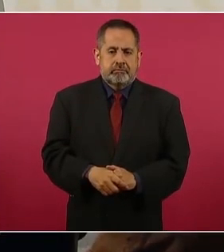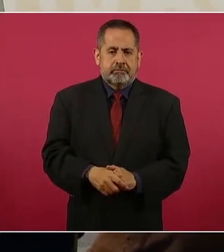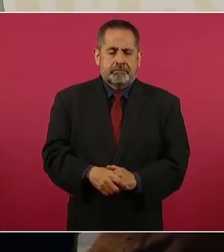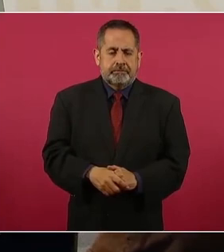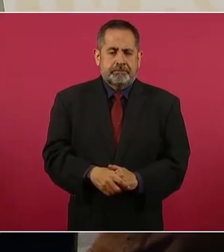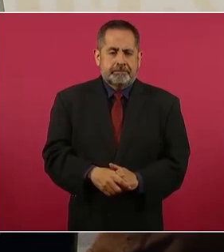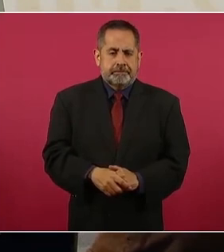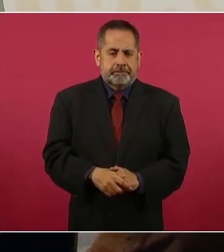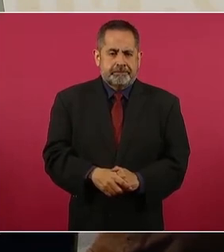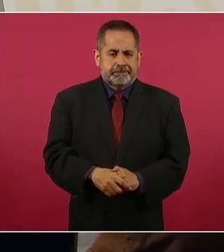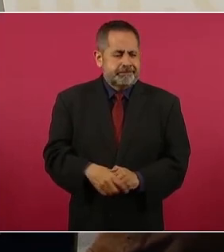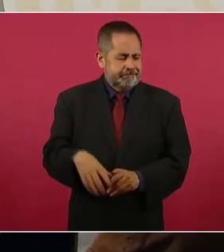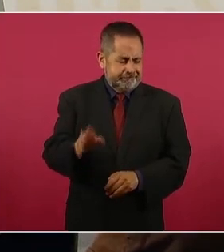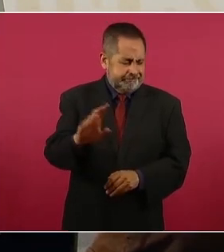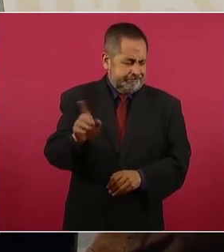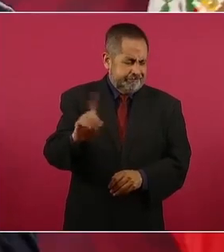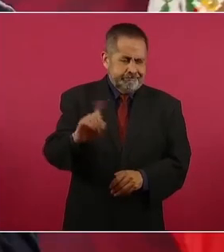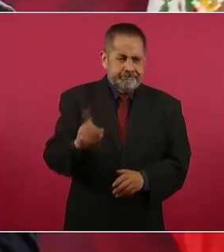No.